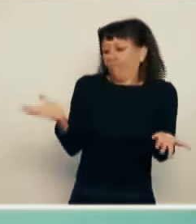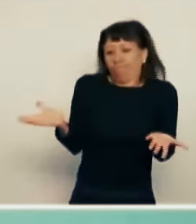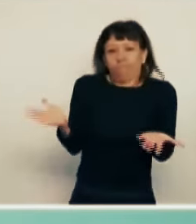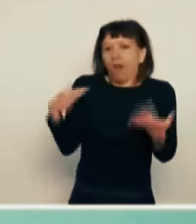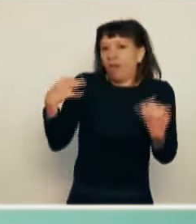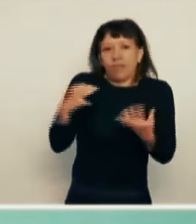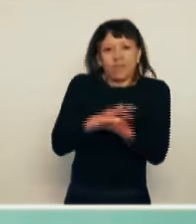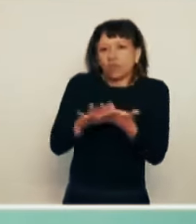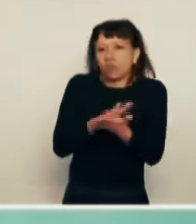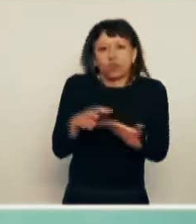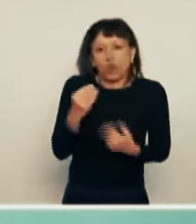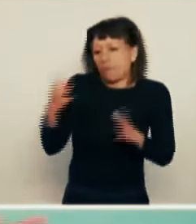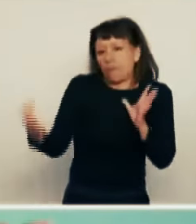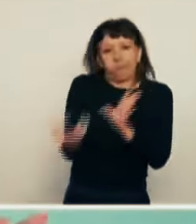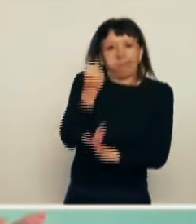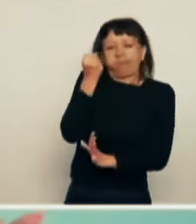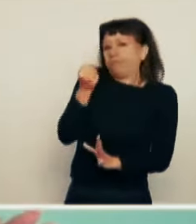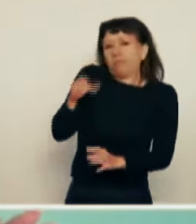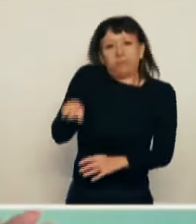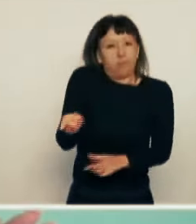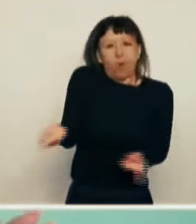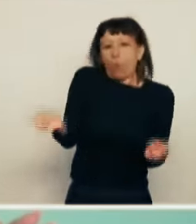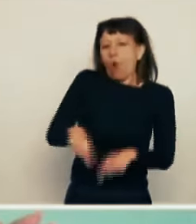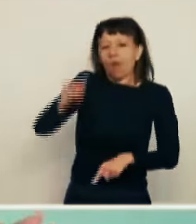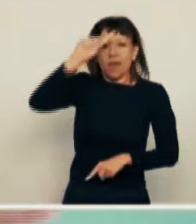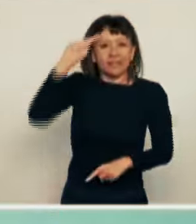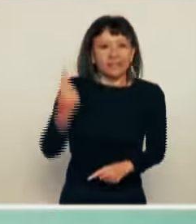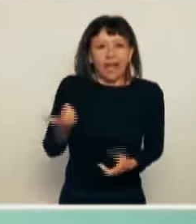Estado irregular. Y de YPF,